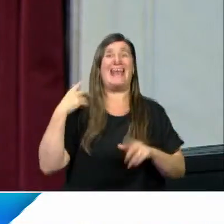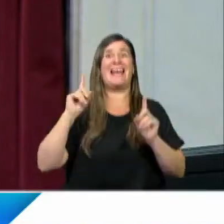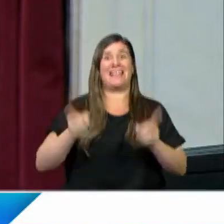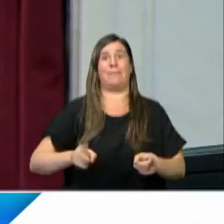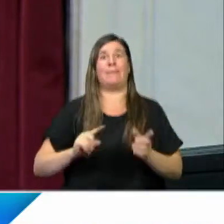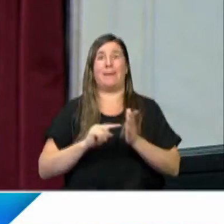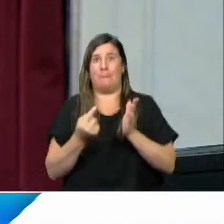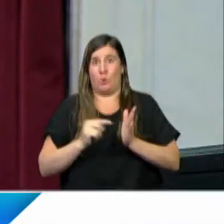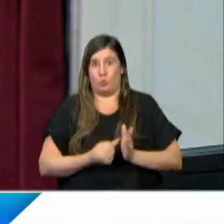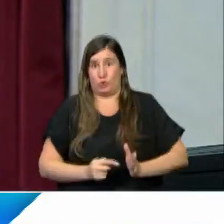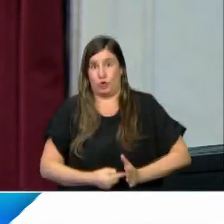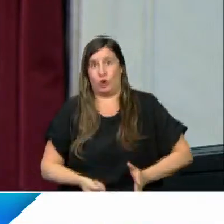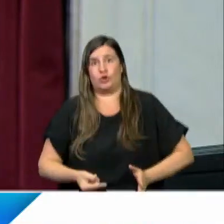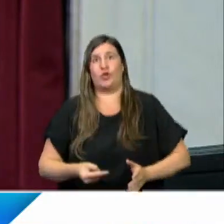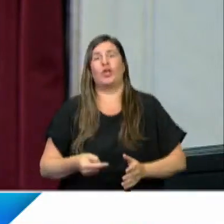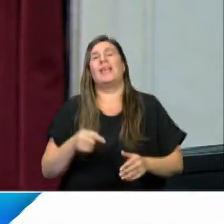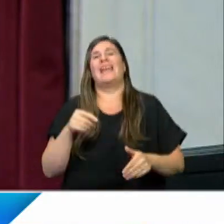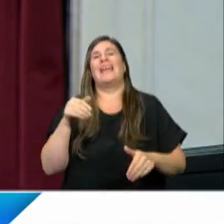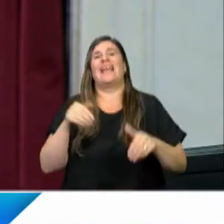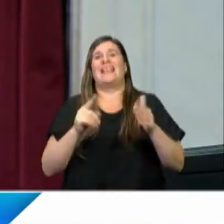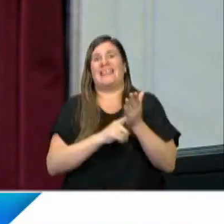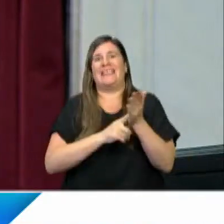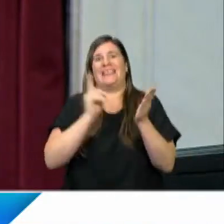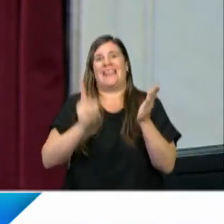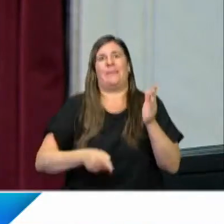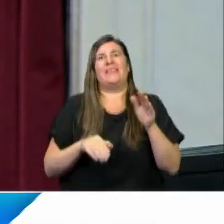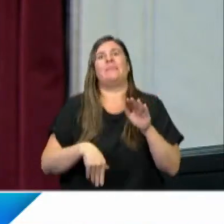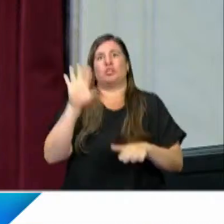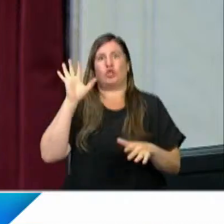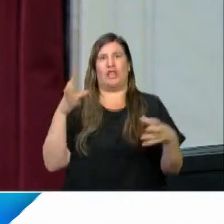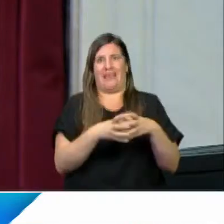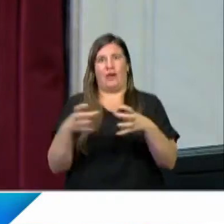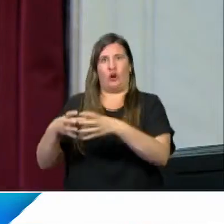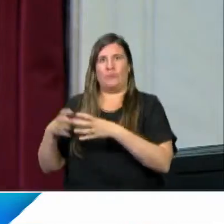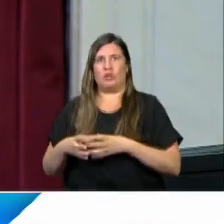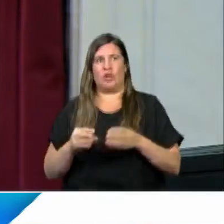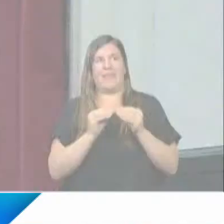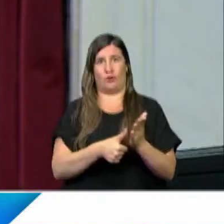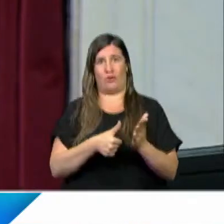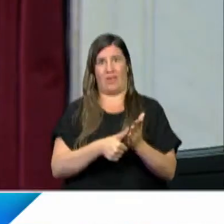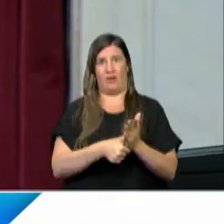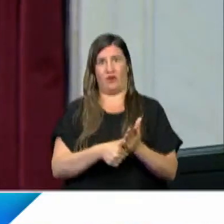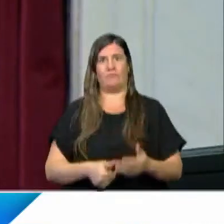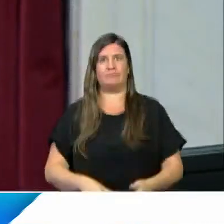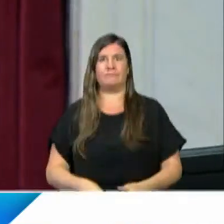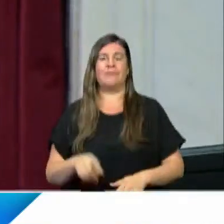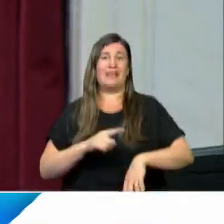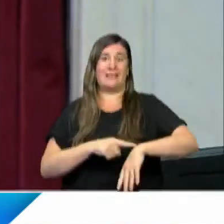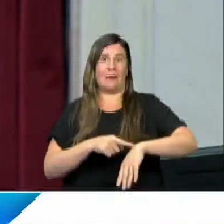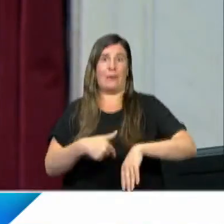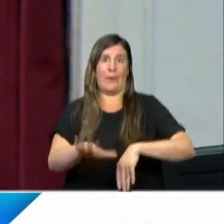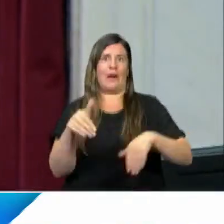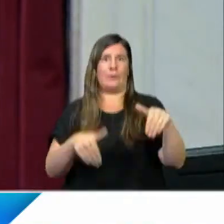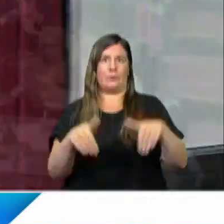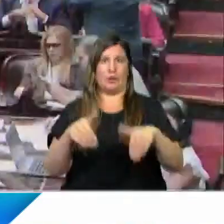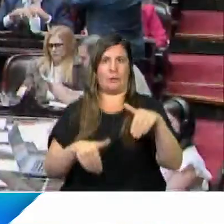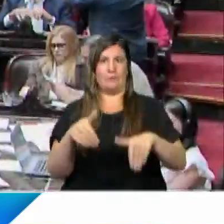el dictamen de mayoría de las comisiones de Asuntos Constitucionales y de Justicia. Tiempo para votar.